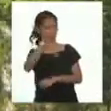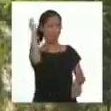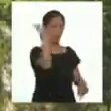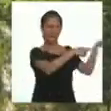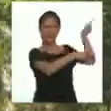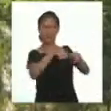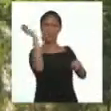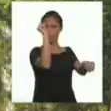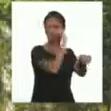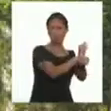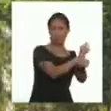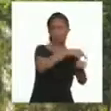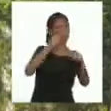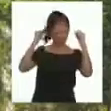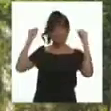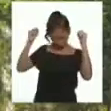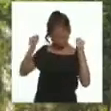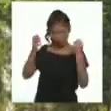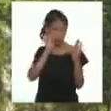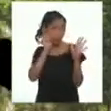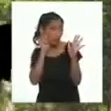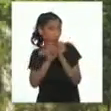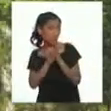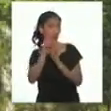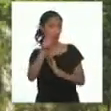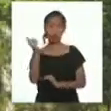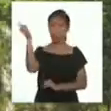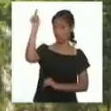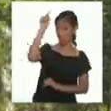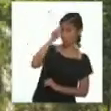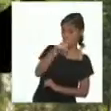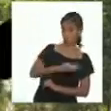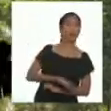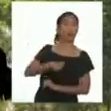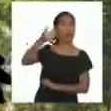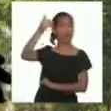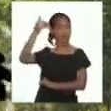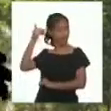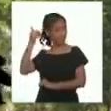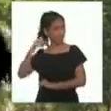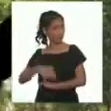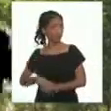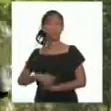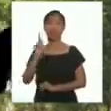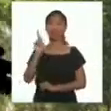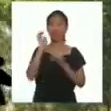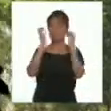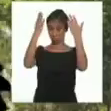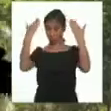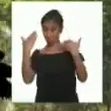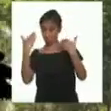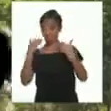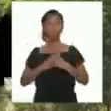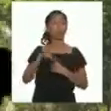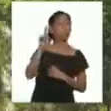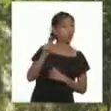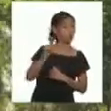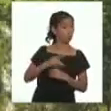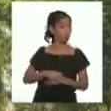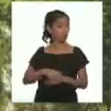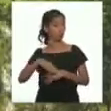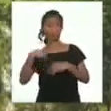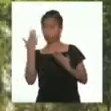estimada Techi. Por ejemplo, si tú hubieses vivido en aquella época en tu condición de mujer,